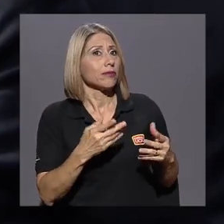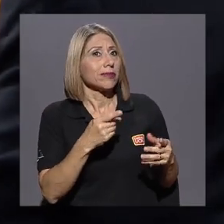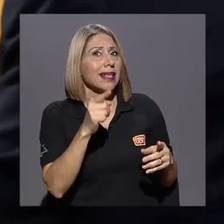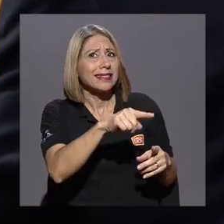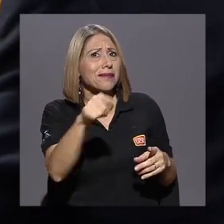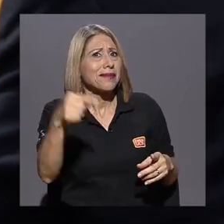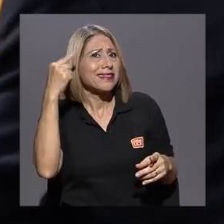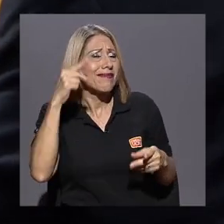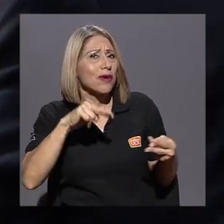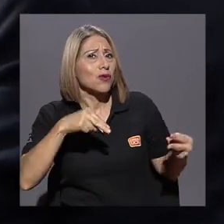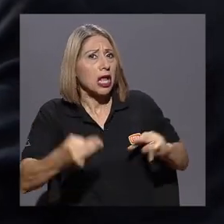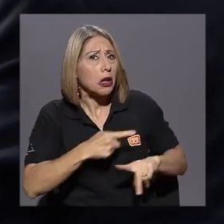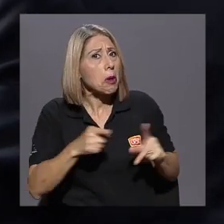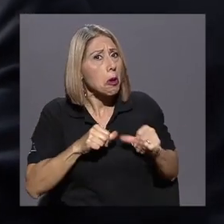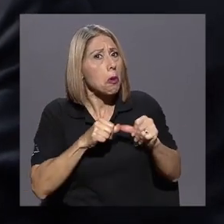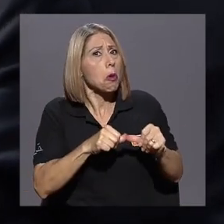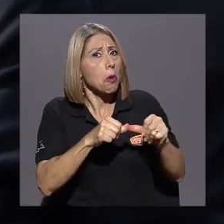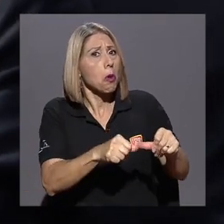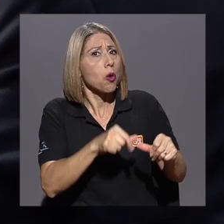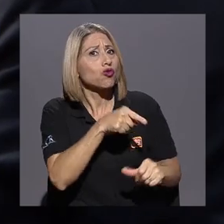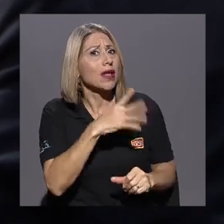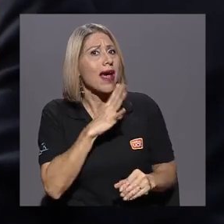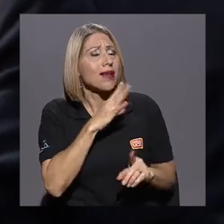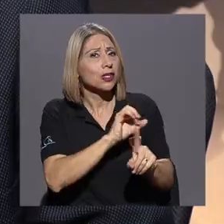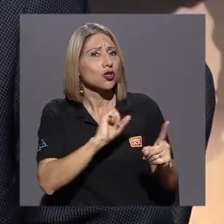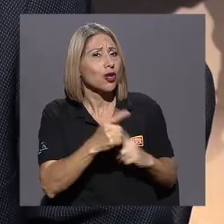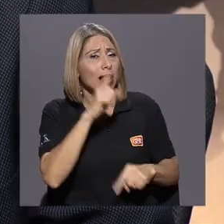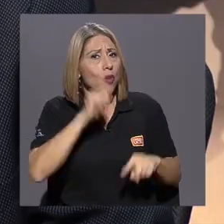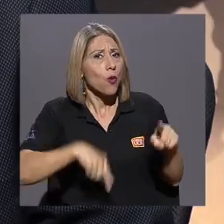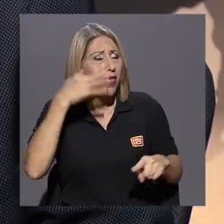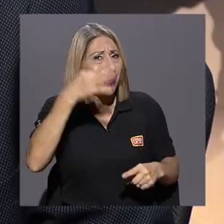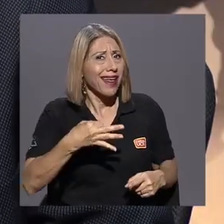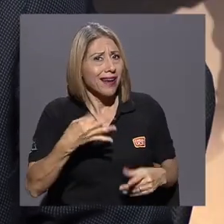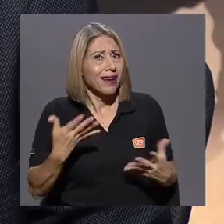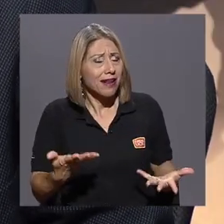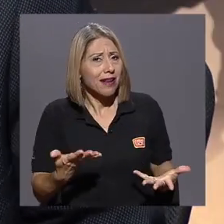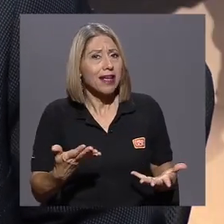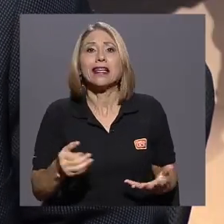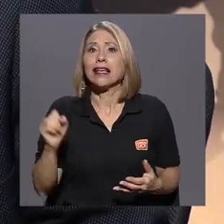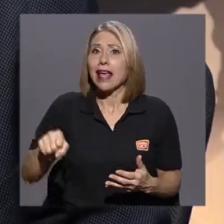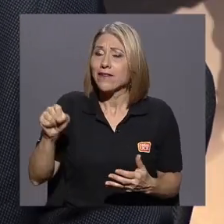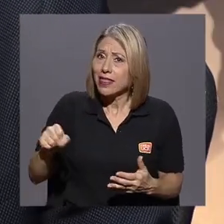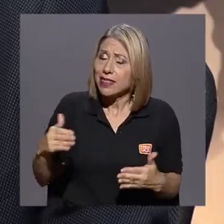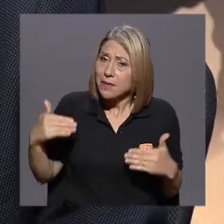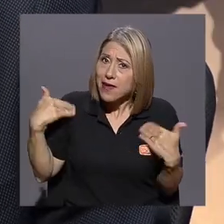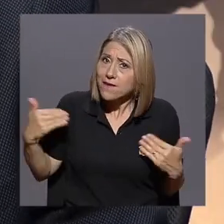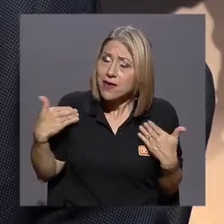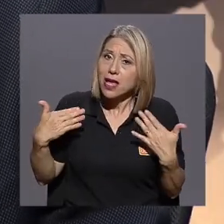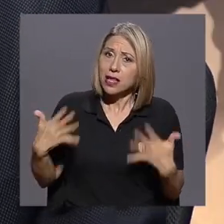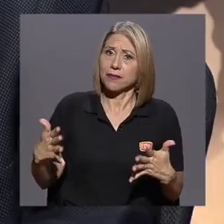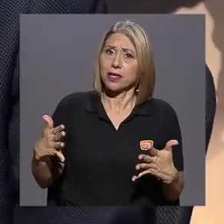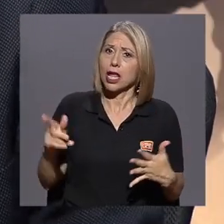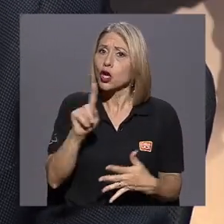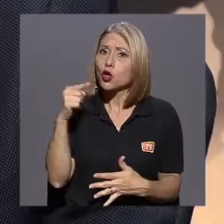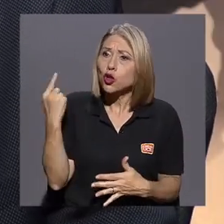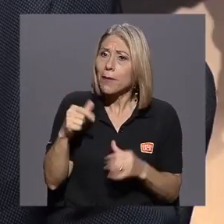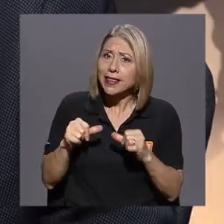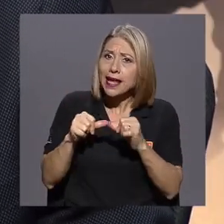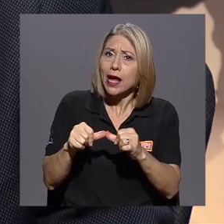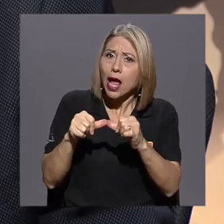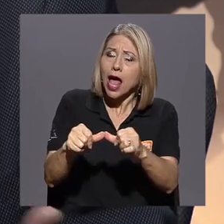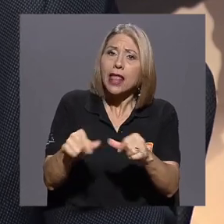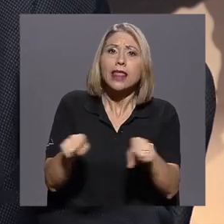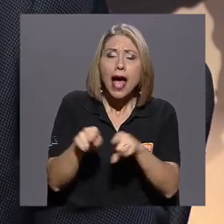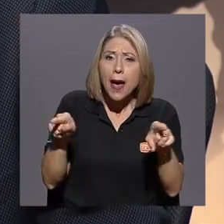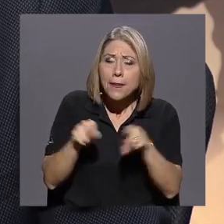contra todos los pronósticos se mantiene. Y se usted mantiene. Habla de sociología y no lo puede creer. Evidentemente. Entonces... Felizmente. Uh-huh. Felizmente, no solo se mantiene,